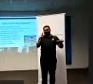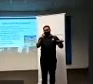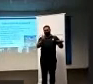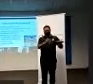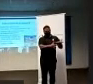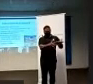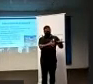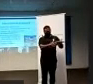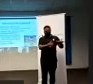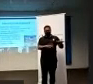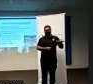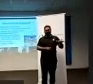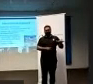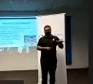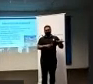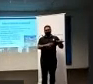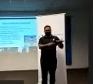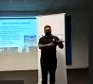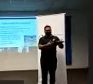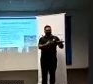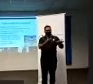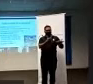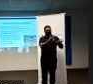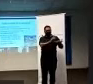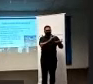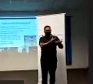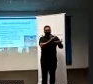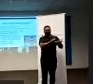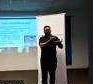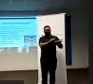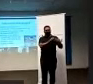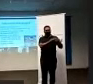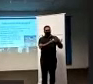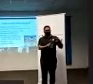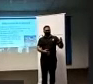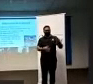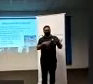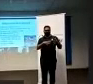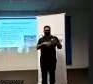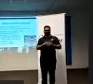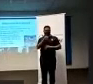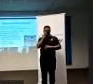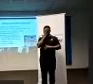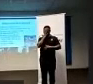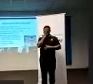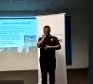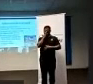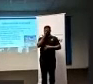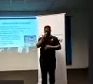de solución de 10 dosis por vial, 4 ml de solución por 8 dosis por vial, paquetes de 10 viales, no se deben